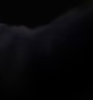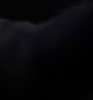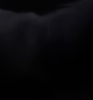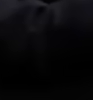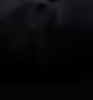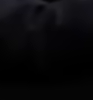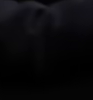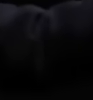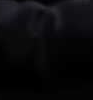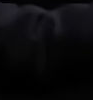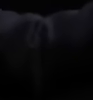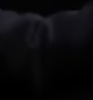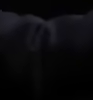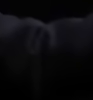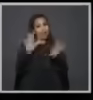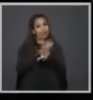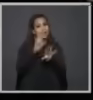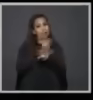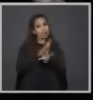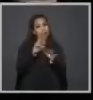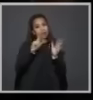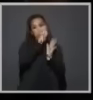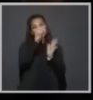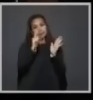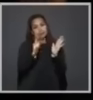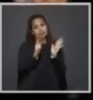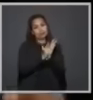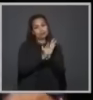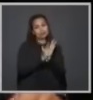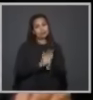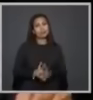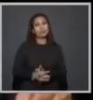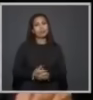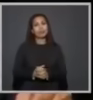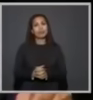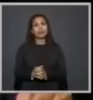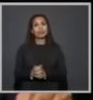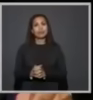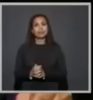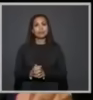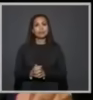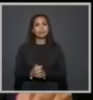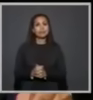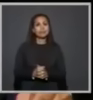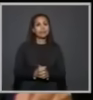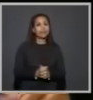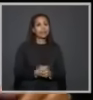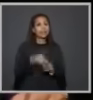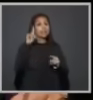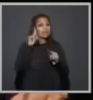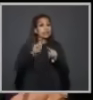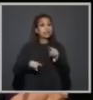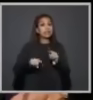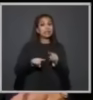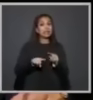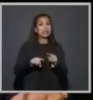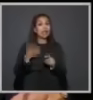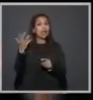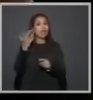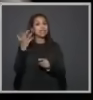revisar estas reformas estructurales sin cometer ninguna